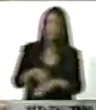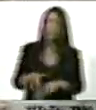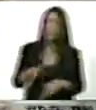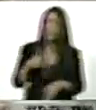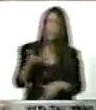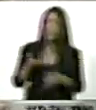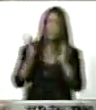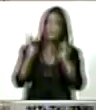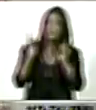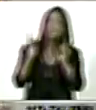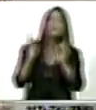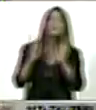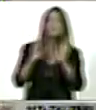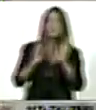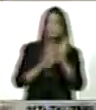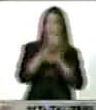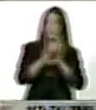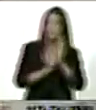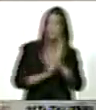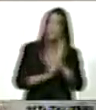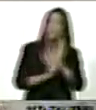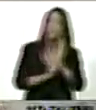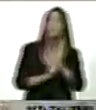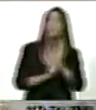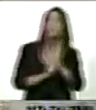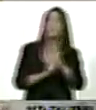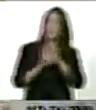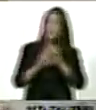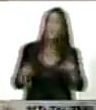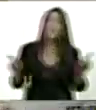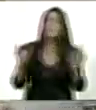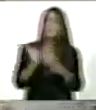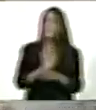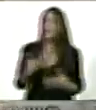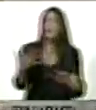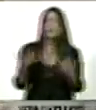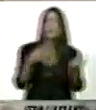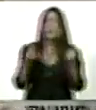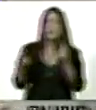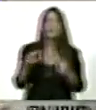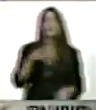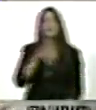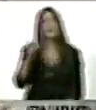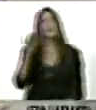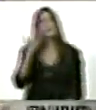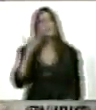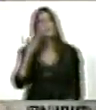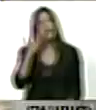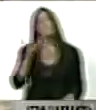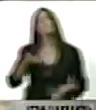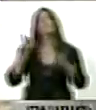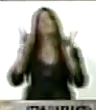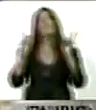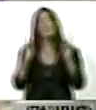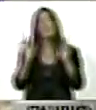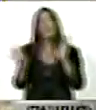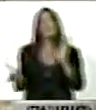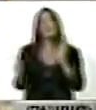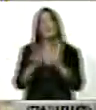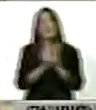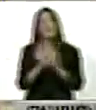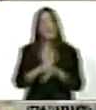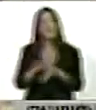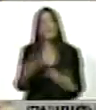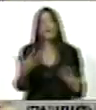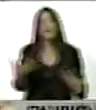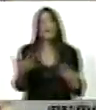para, en base a la Constitución, decretar la emergencia económica, que nadie puede negar que ha permitido el decreto de emergencia